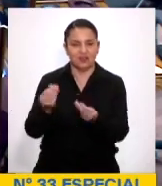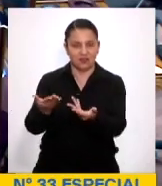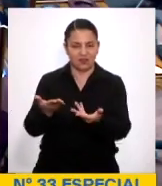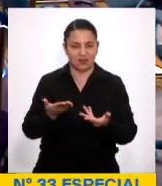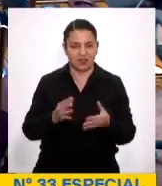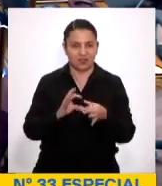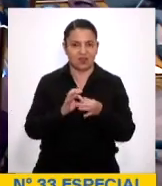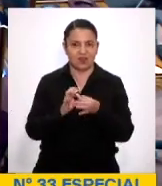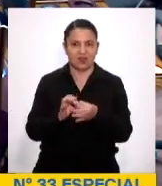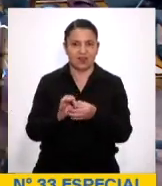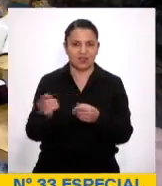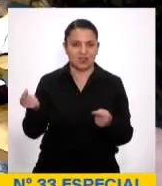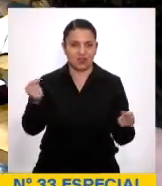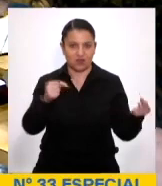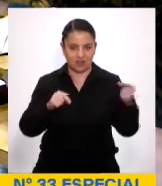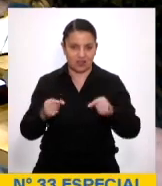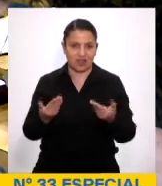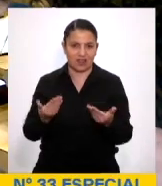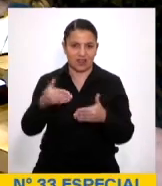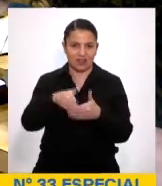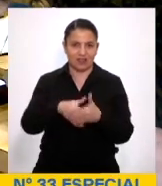aquí esta tarde